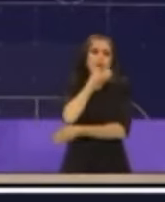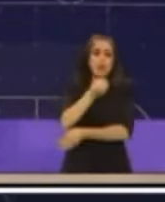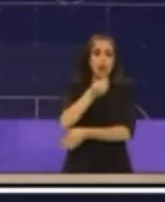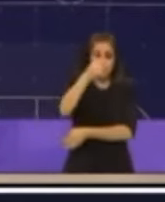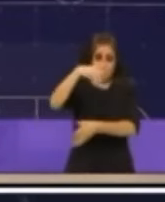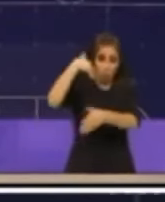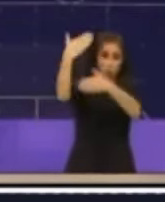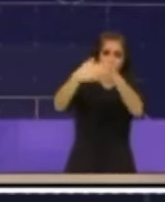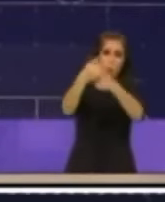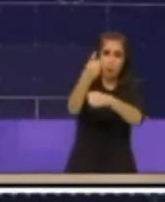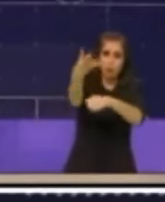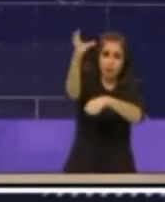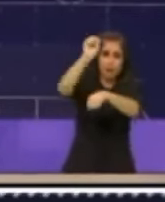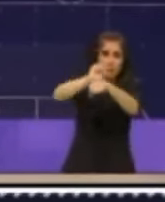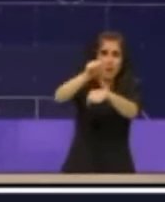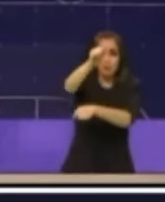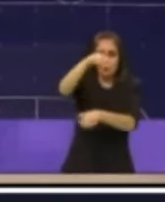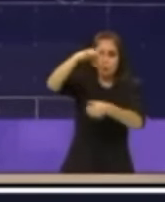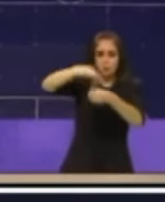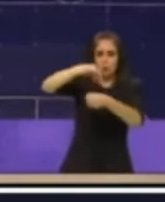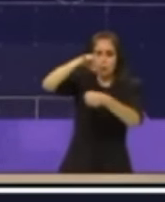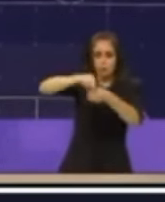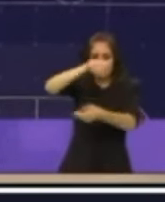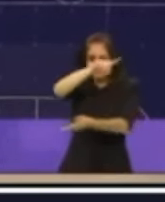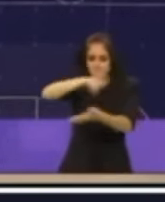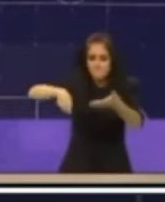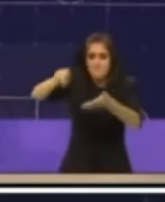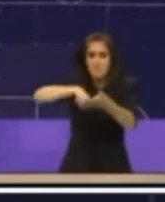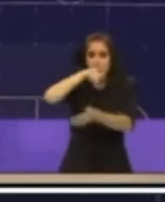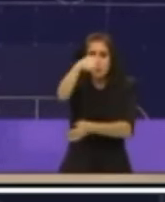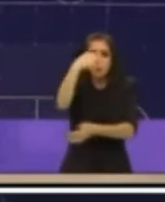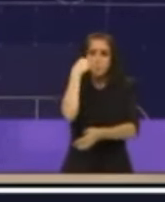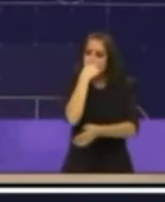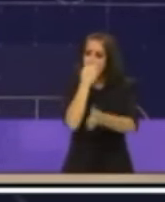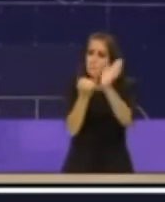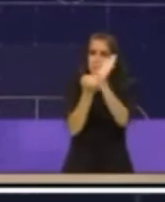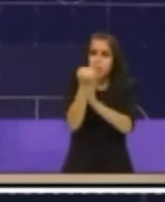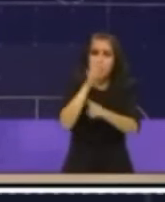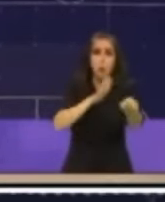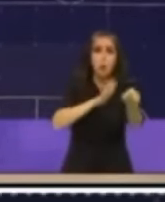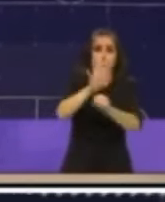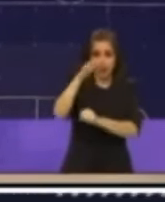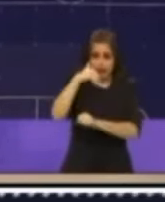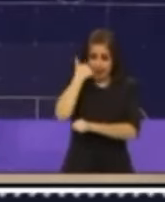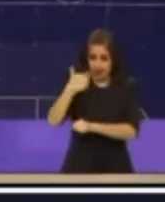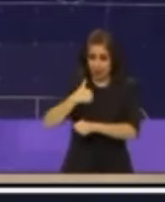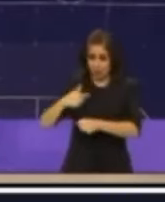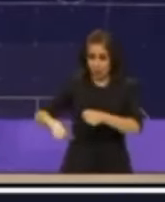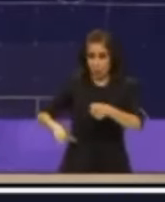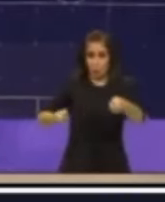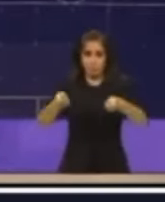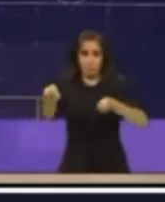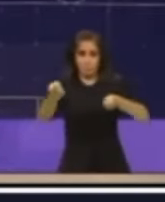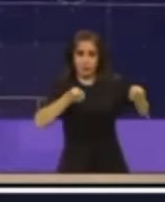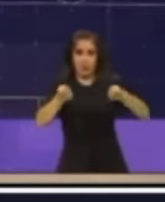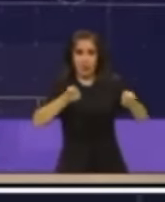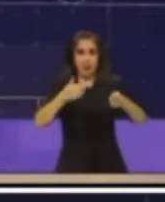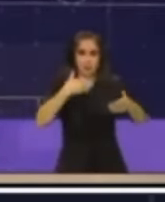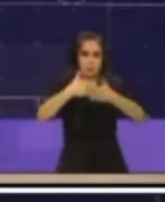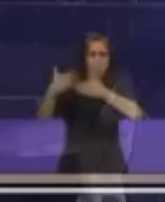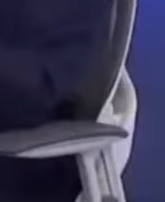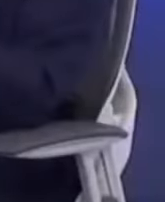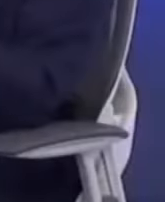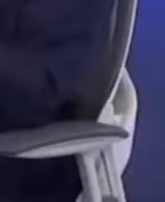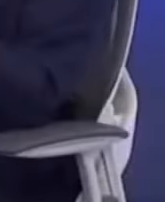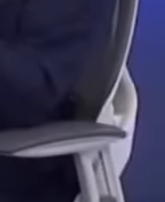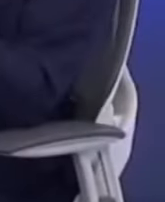serios. Entonces, ¿palomitas o somos serios? No, como que las dos cosas no. ¿Quién te comunicó más de los tres?